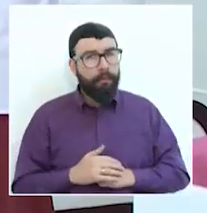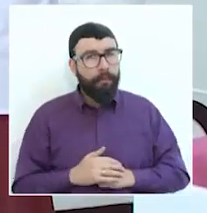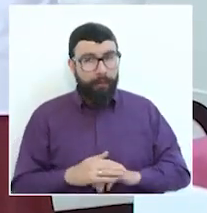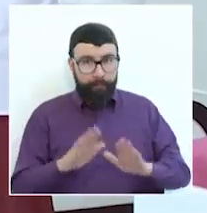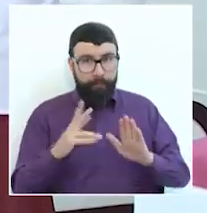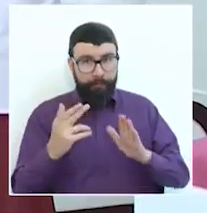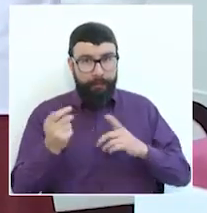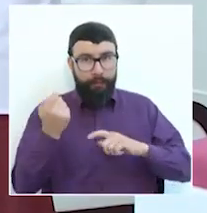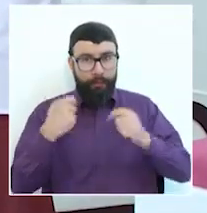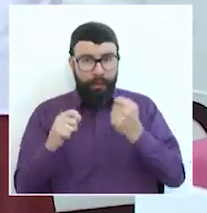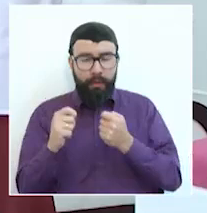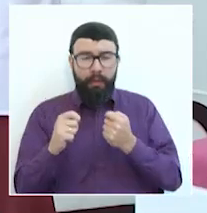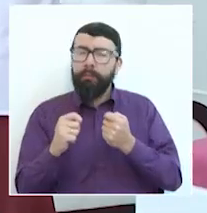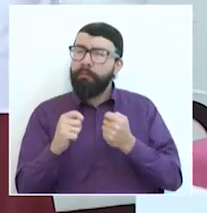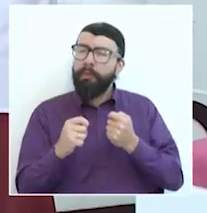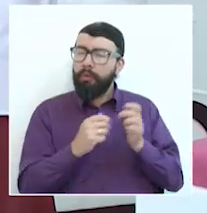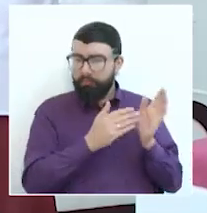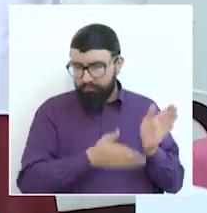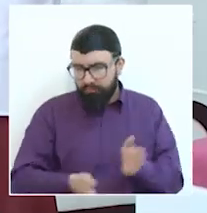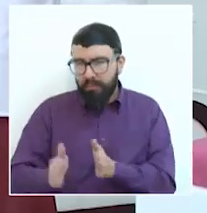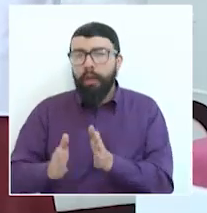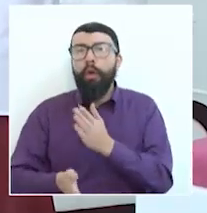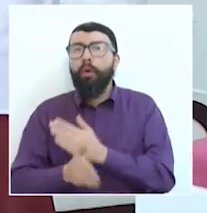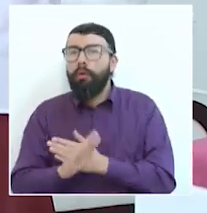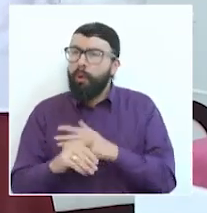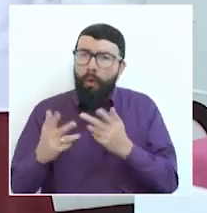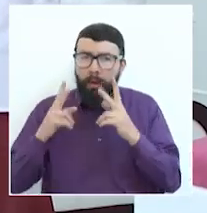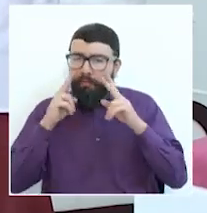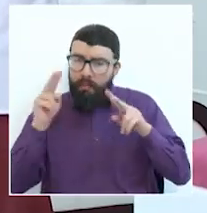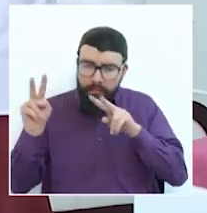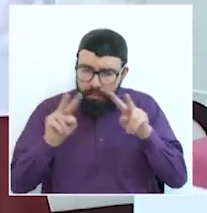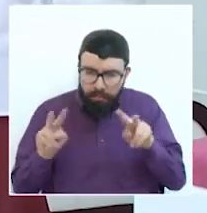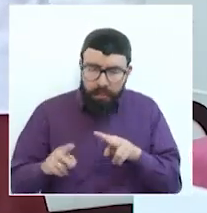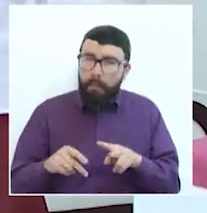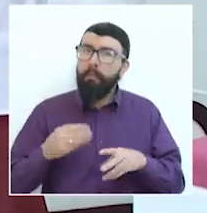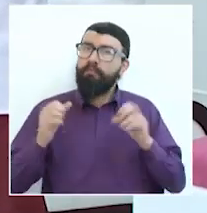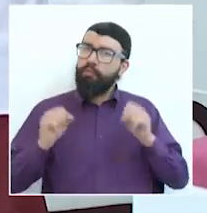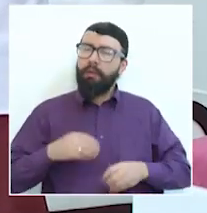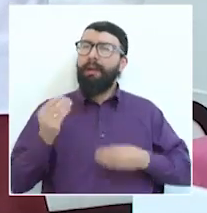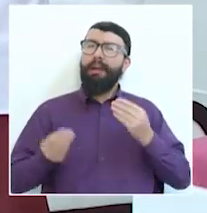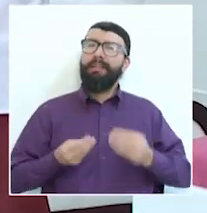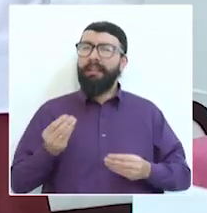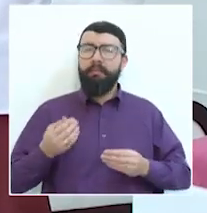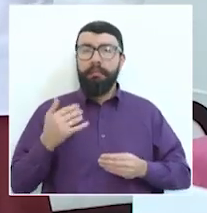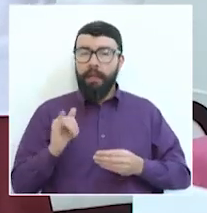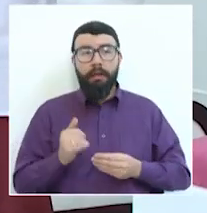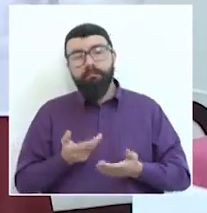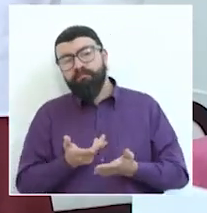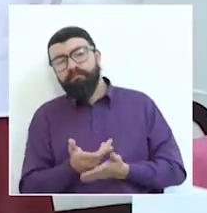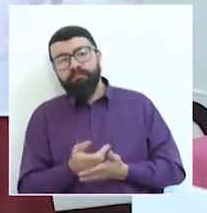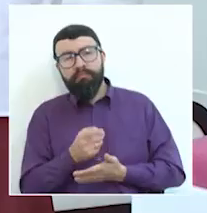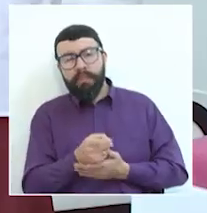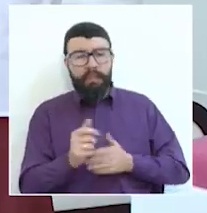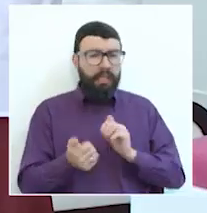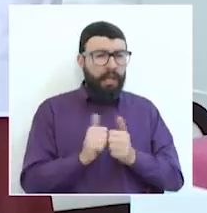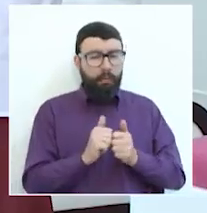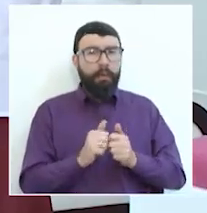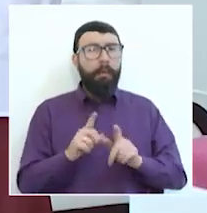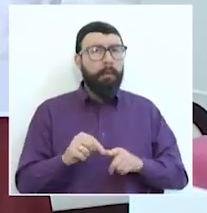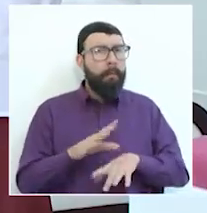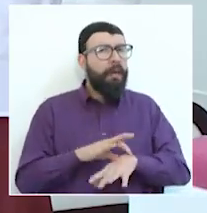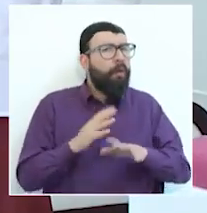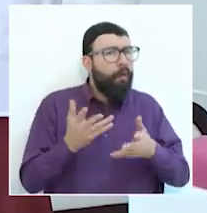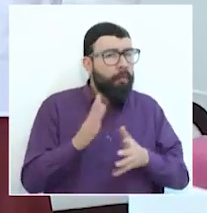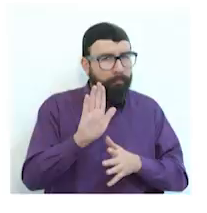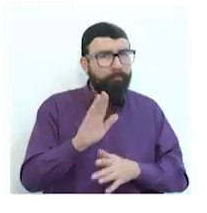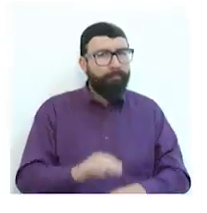corto comercial y vamos a continuar viendo cómo es la valoración y qué podemos hacer ya desde la parte de prescripción del ejercicio y desde la parte médica.